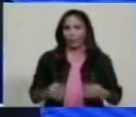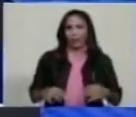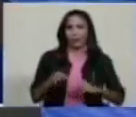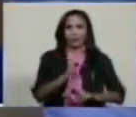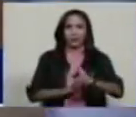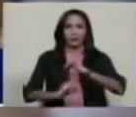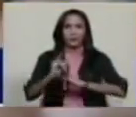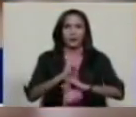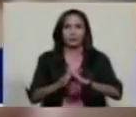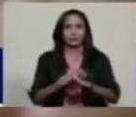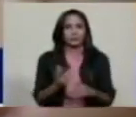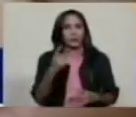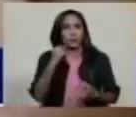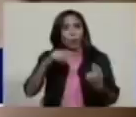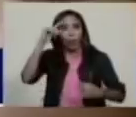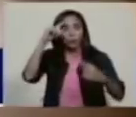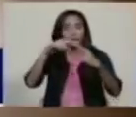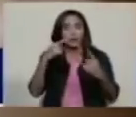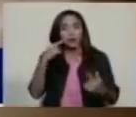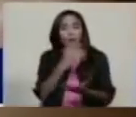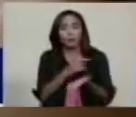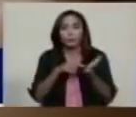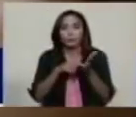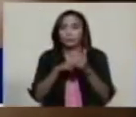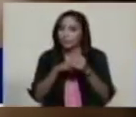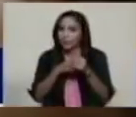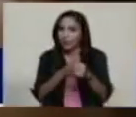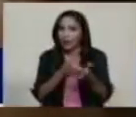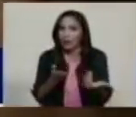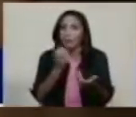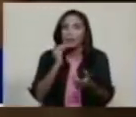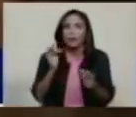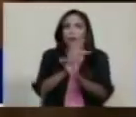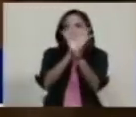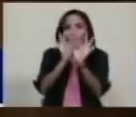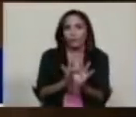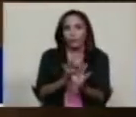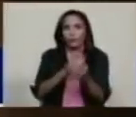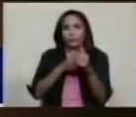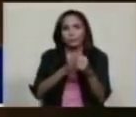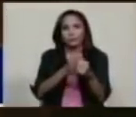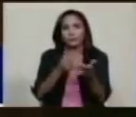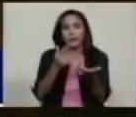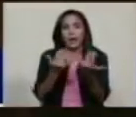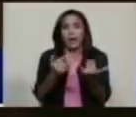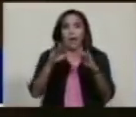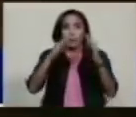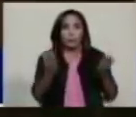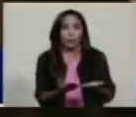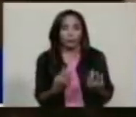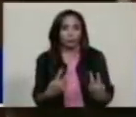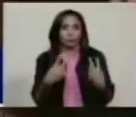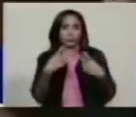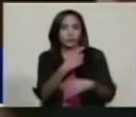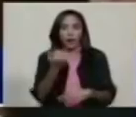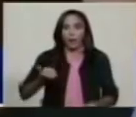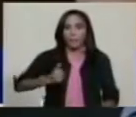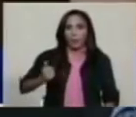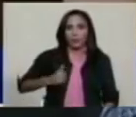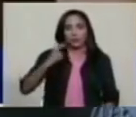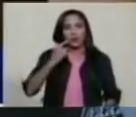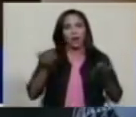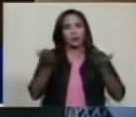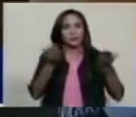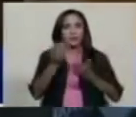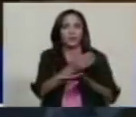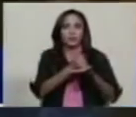una política de Estado que está vinculada a cómo de alguna u otra manera el mundo no solamente pueda proveer de servicios y de